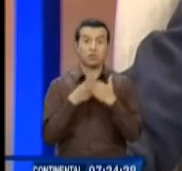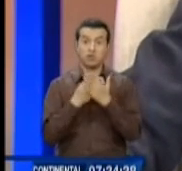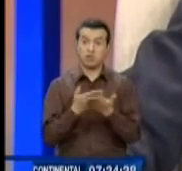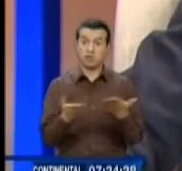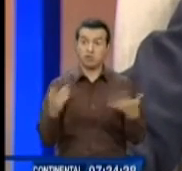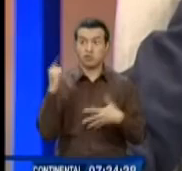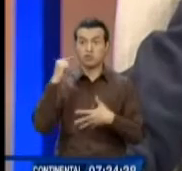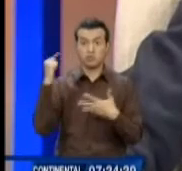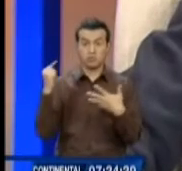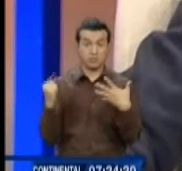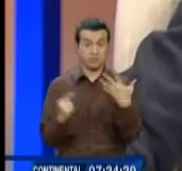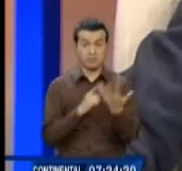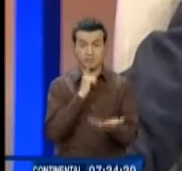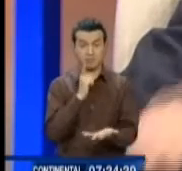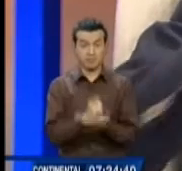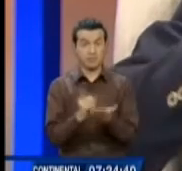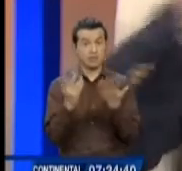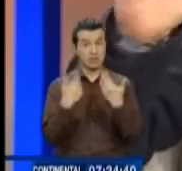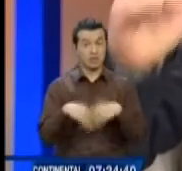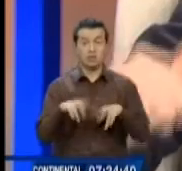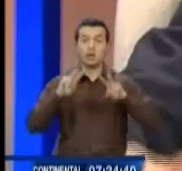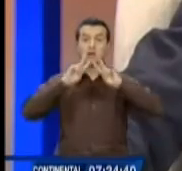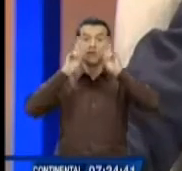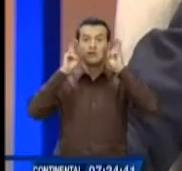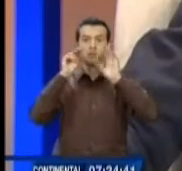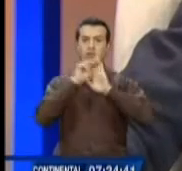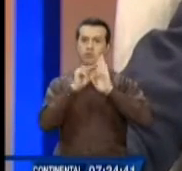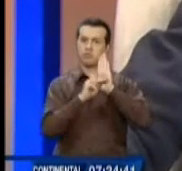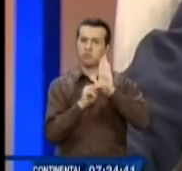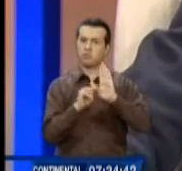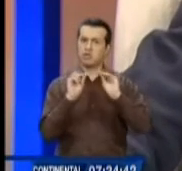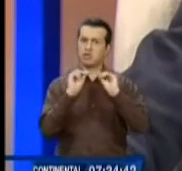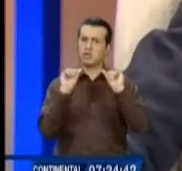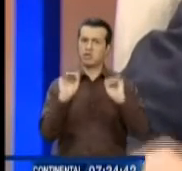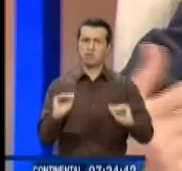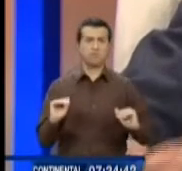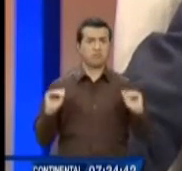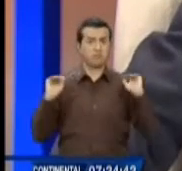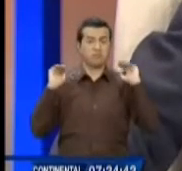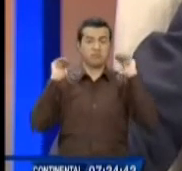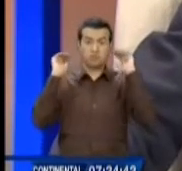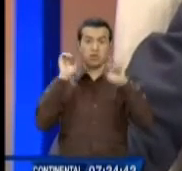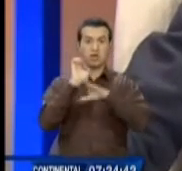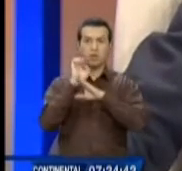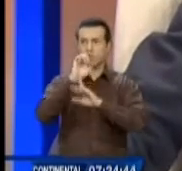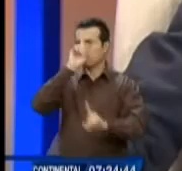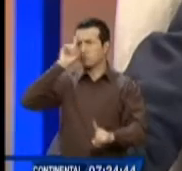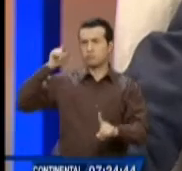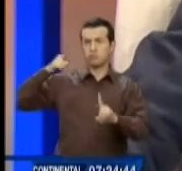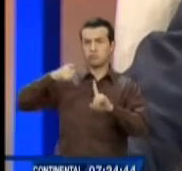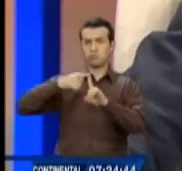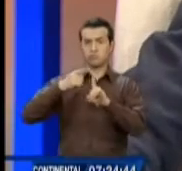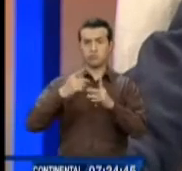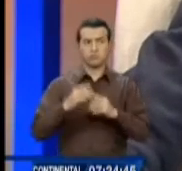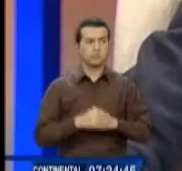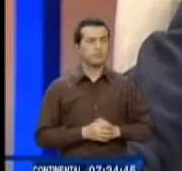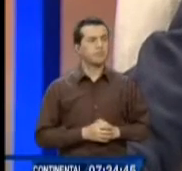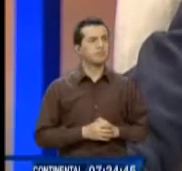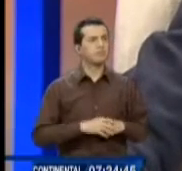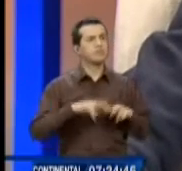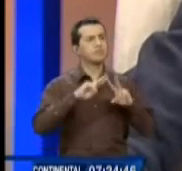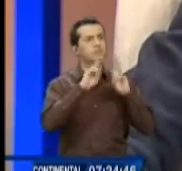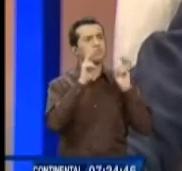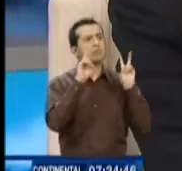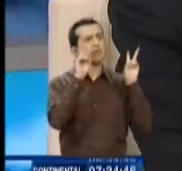contenidos, hay un tema de estándares de calidad muy altos a los que nosotros estamos apuntando con la producción. Pero el tema es el qué